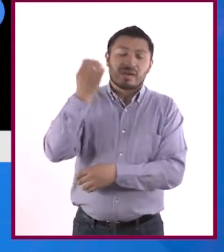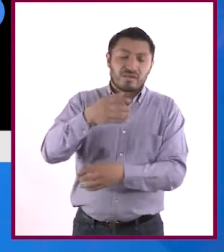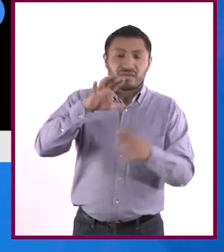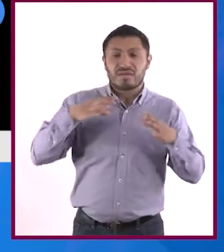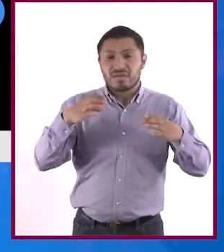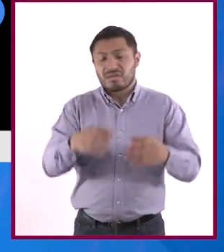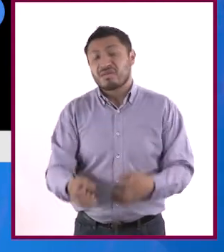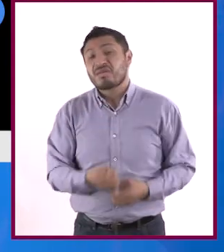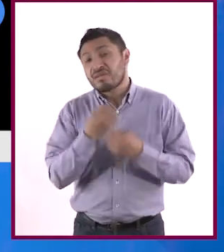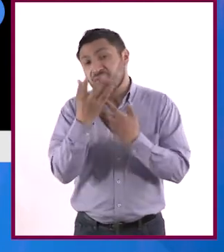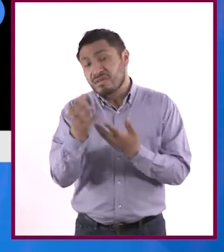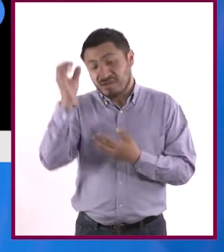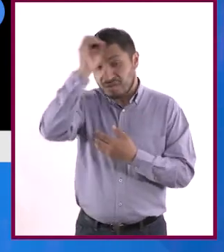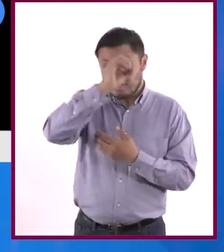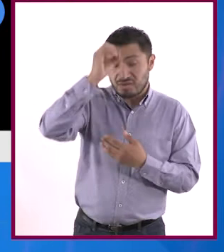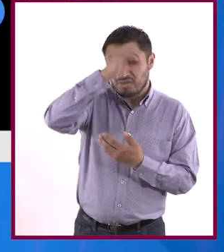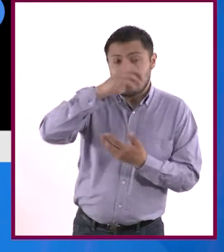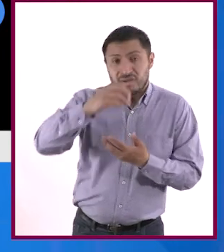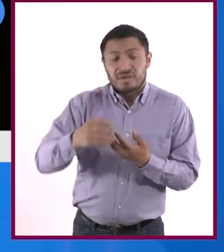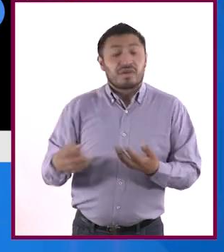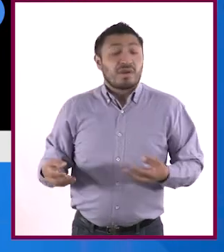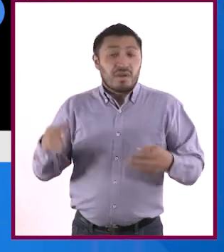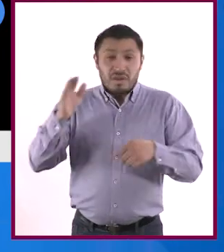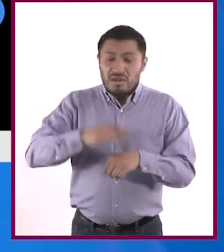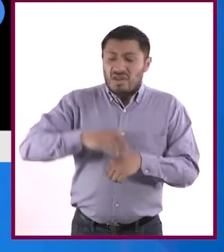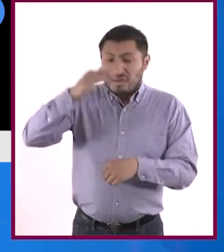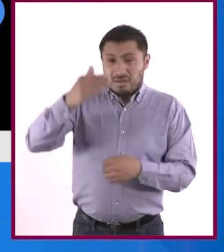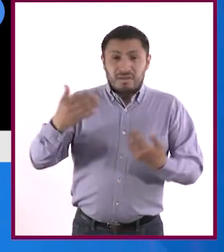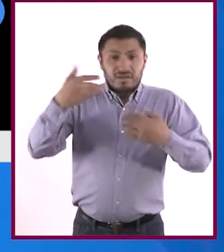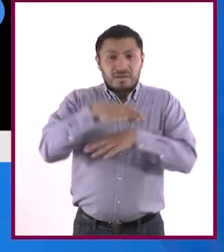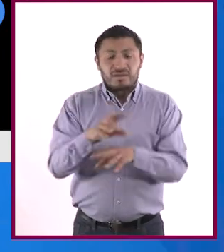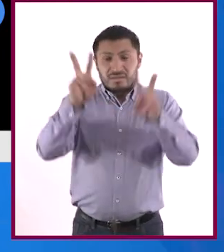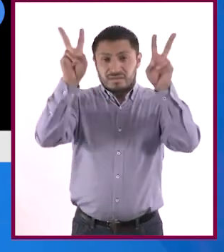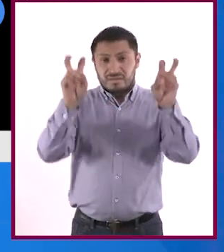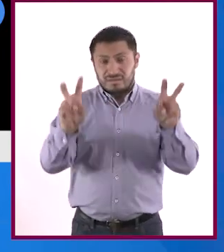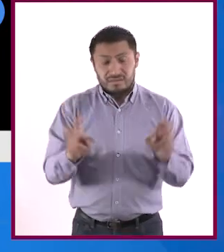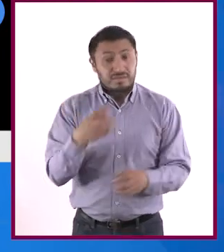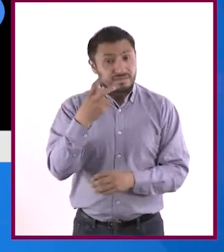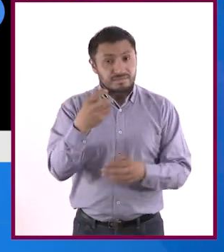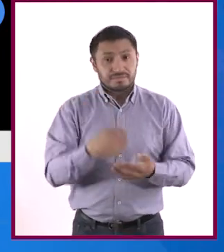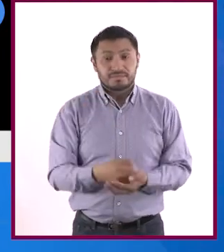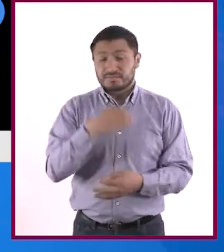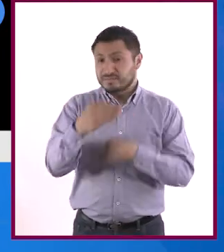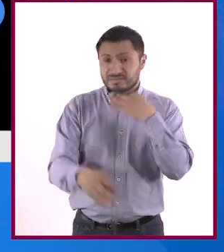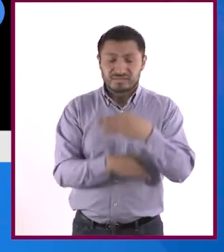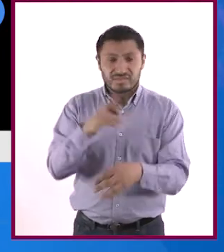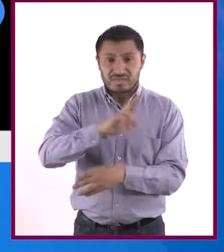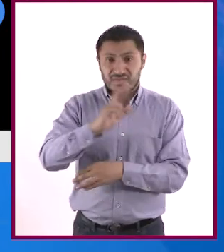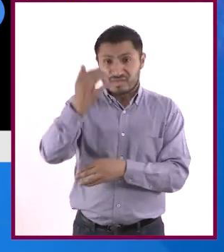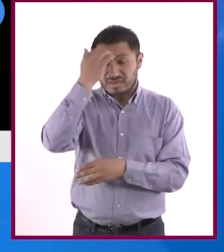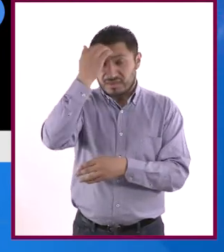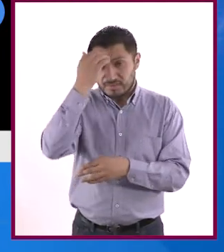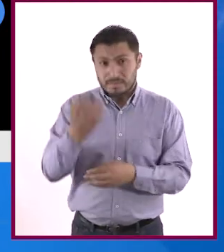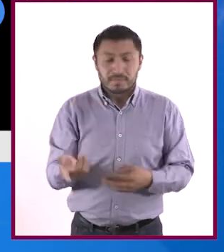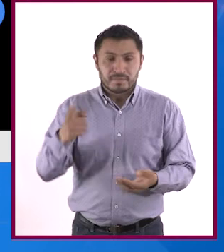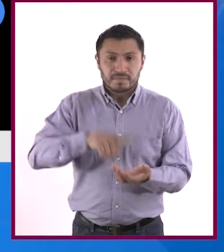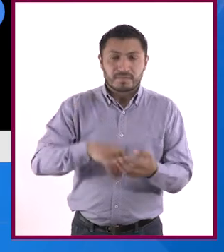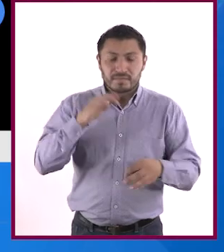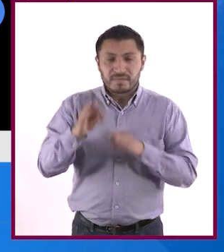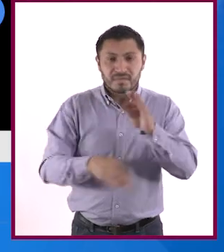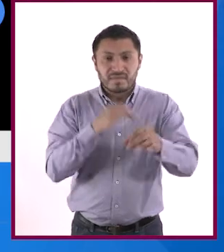manifestarse, poder expresar su opinión, ir mucho más allá en los asuntos que lo afectan. Todo esto está reconocido en los